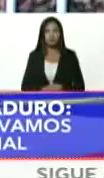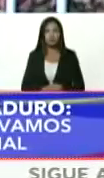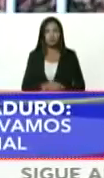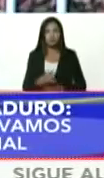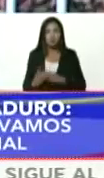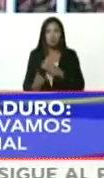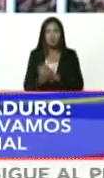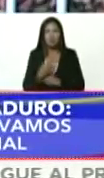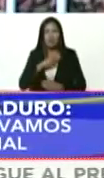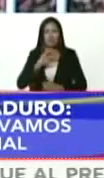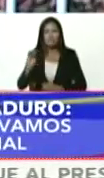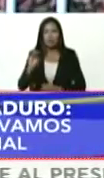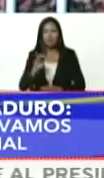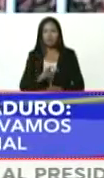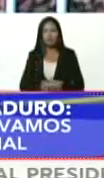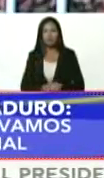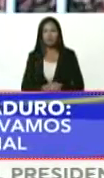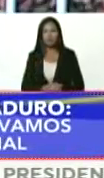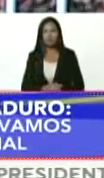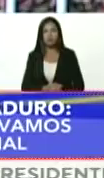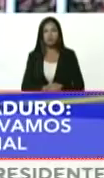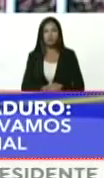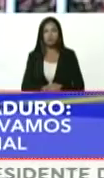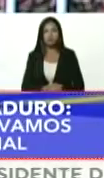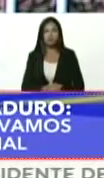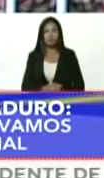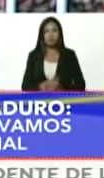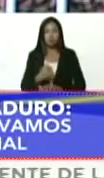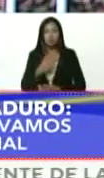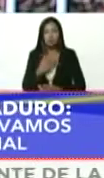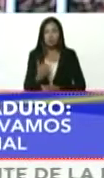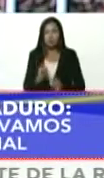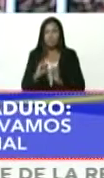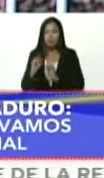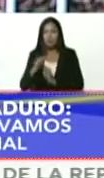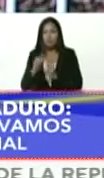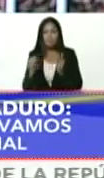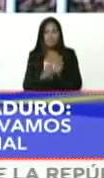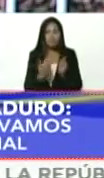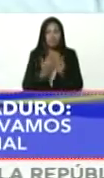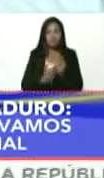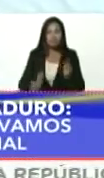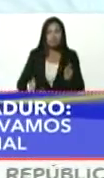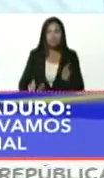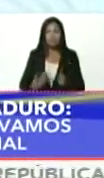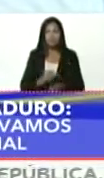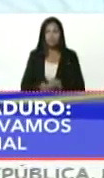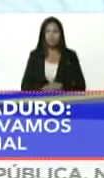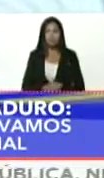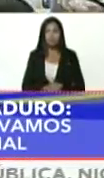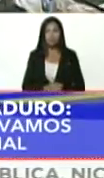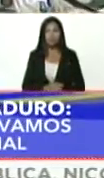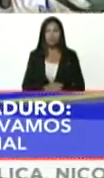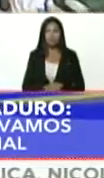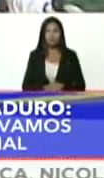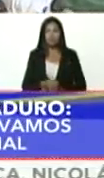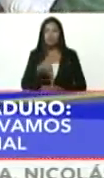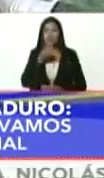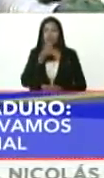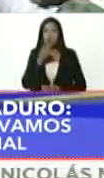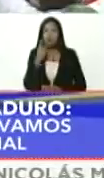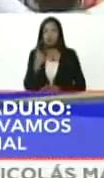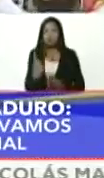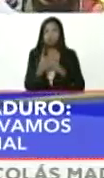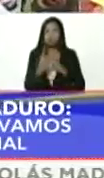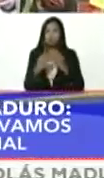Traidora a la patria. Yo quiero que la misma vicepresidenta, con un micrófono aquí al